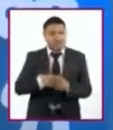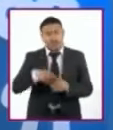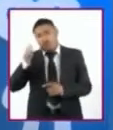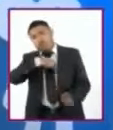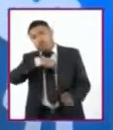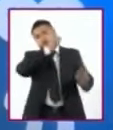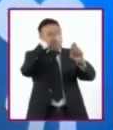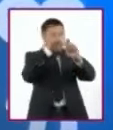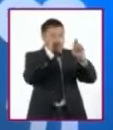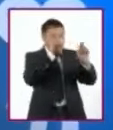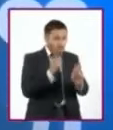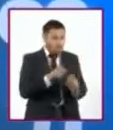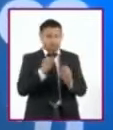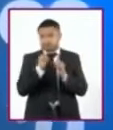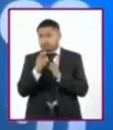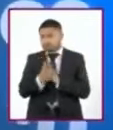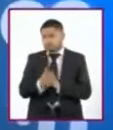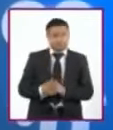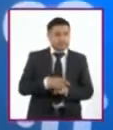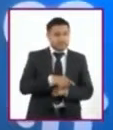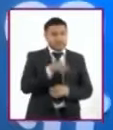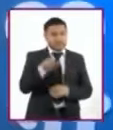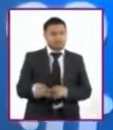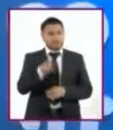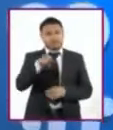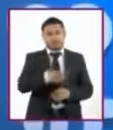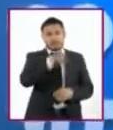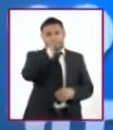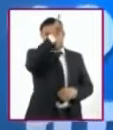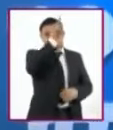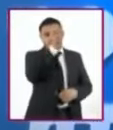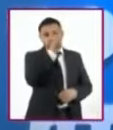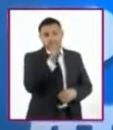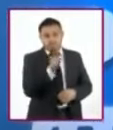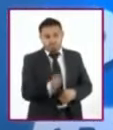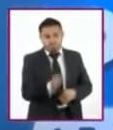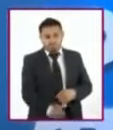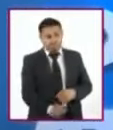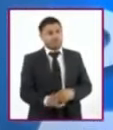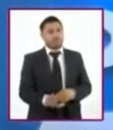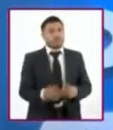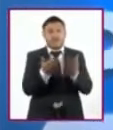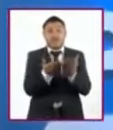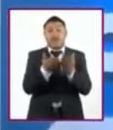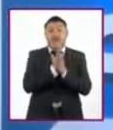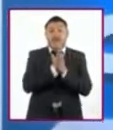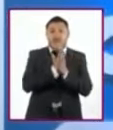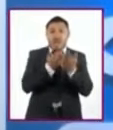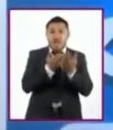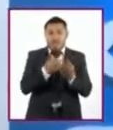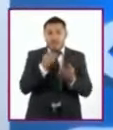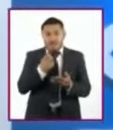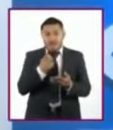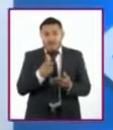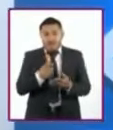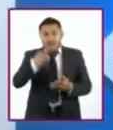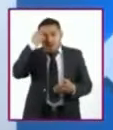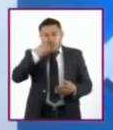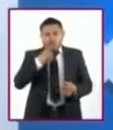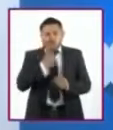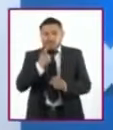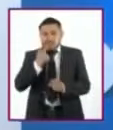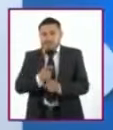estado o municipio y tracen un eje de simetría mediante un doblez que les permita